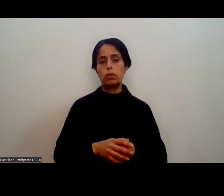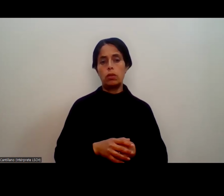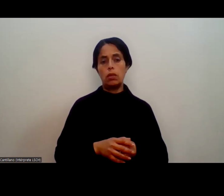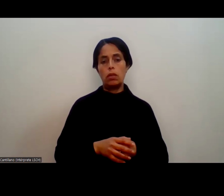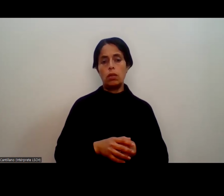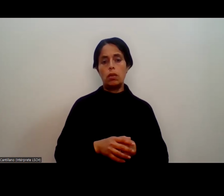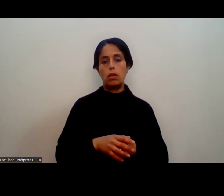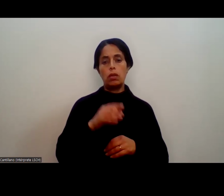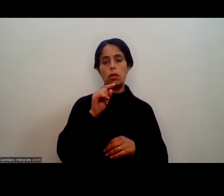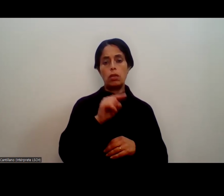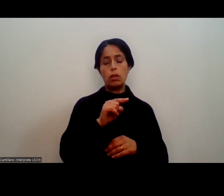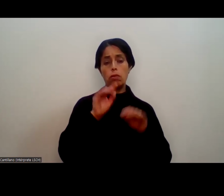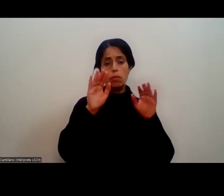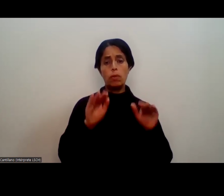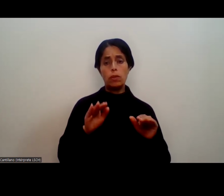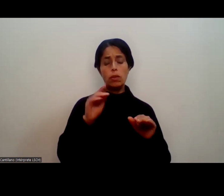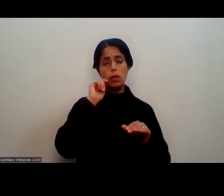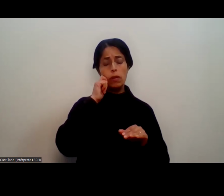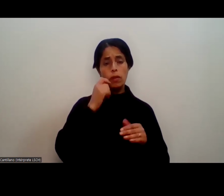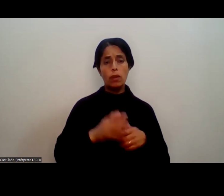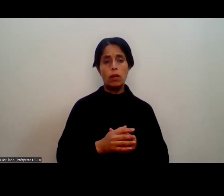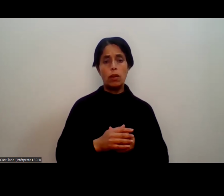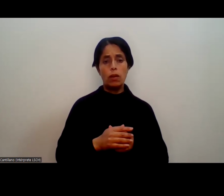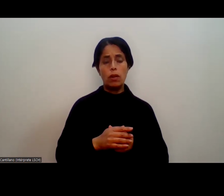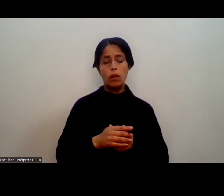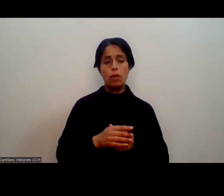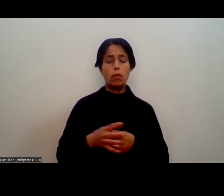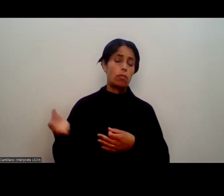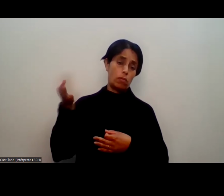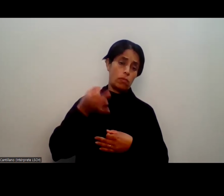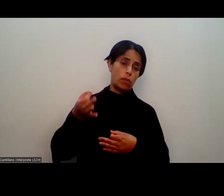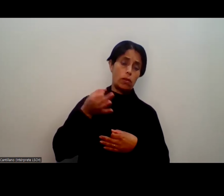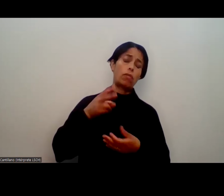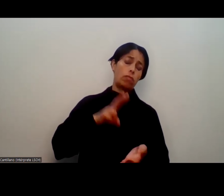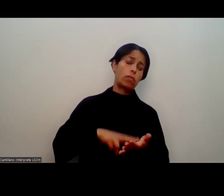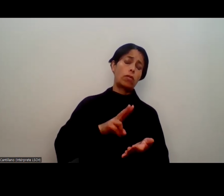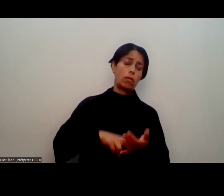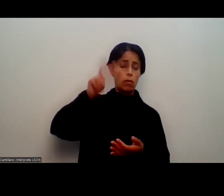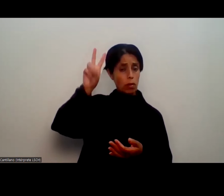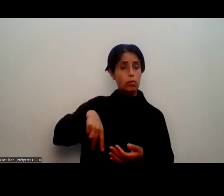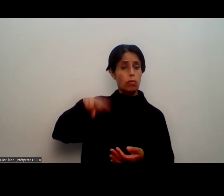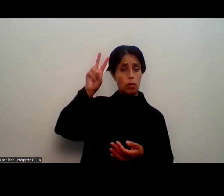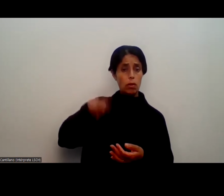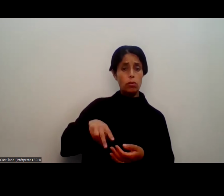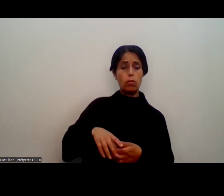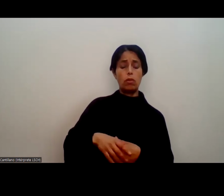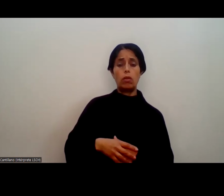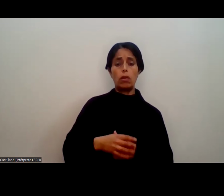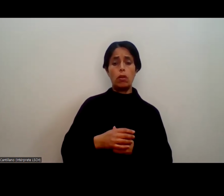y esto mismo, o sea, lo que comenta es muy cierto,